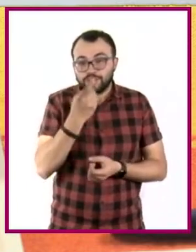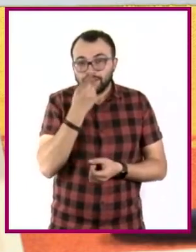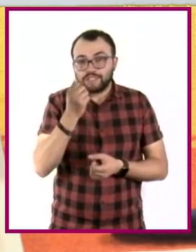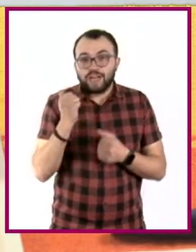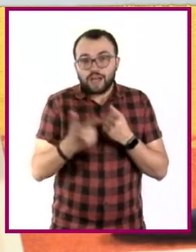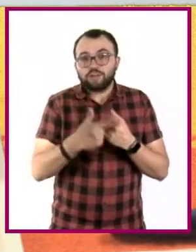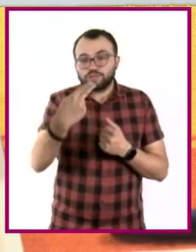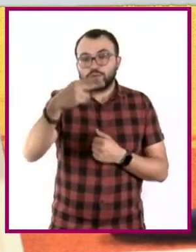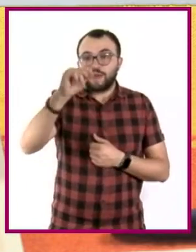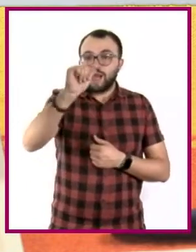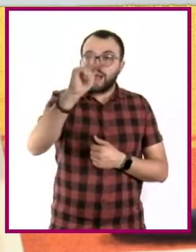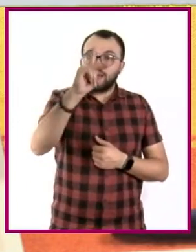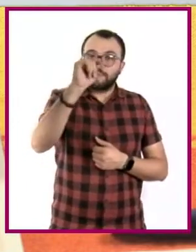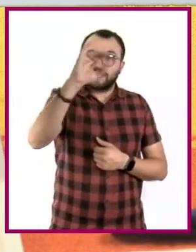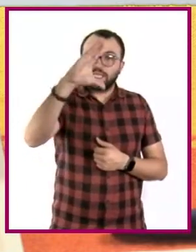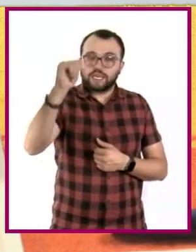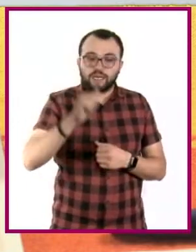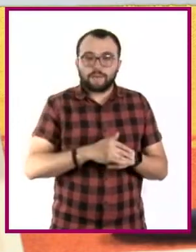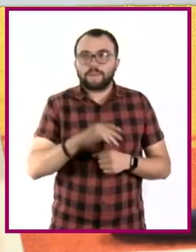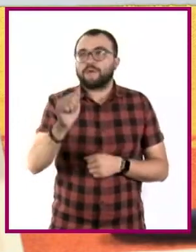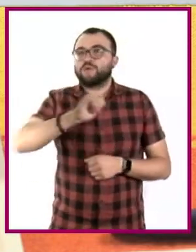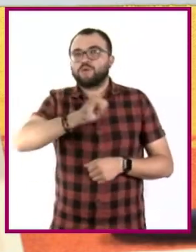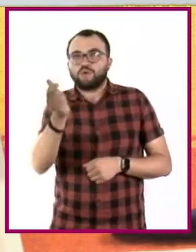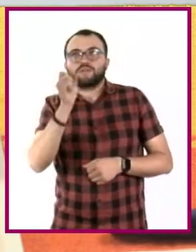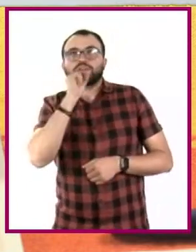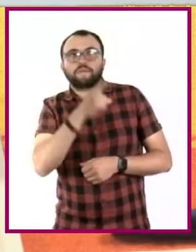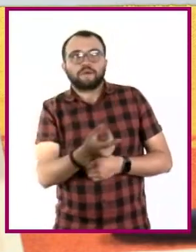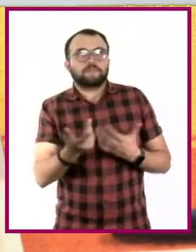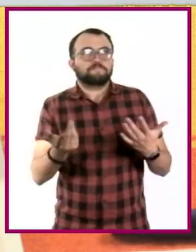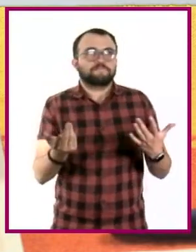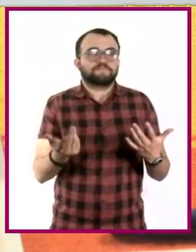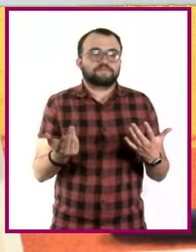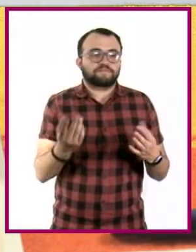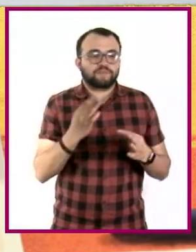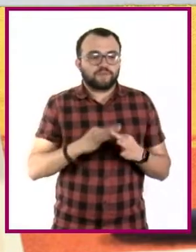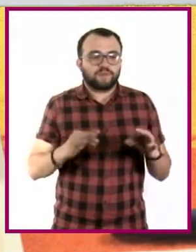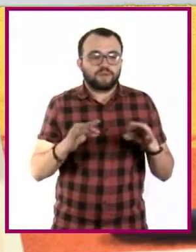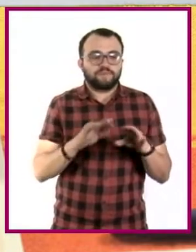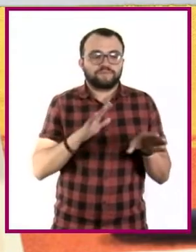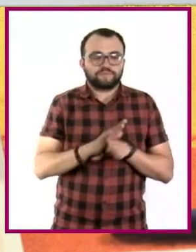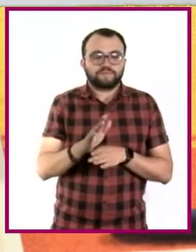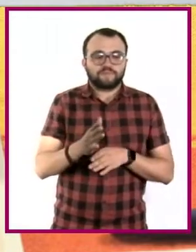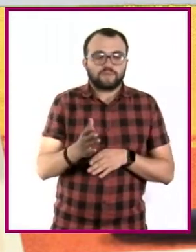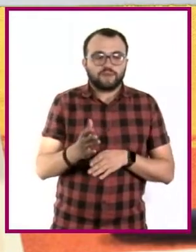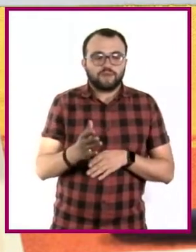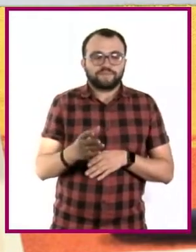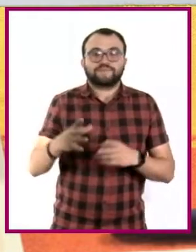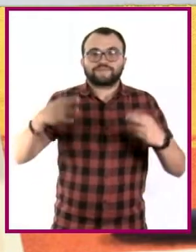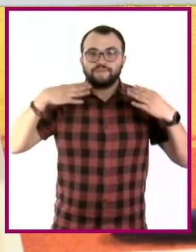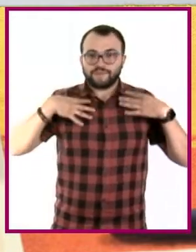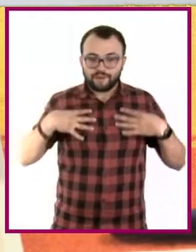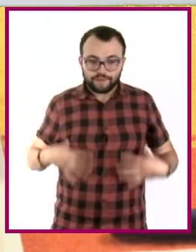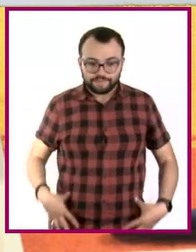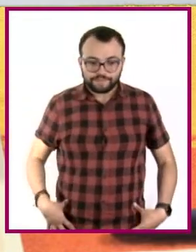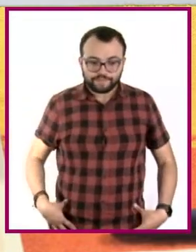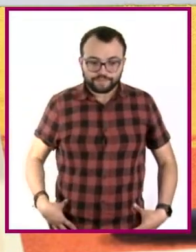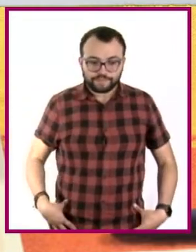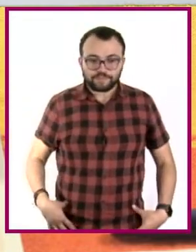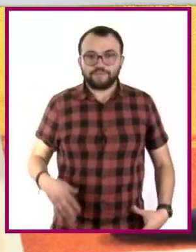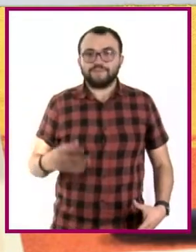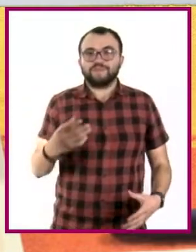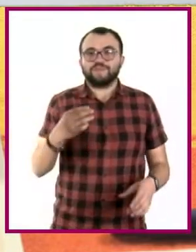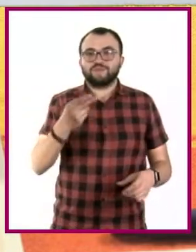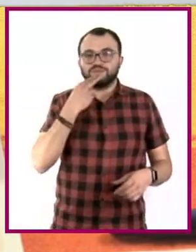háptica. También otro canal de comunicación no verbal importante son los artefactos y la vestimenta, ¿sí? Es